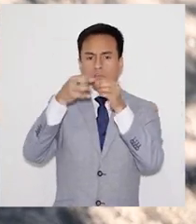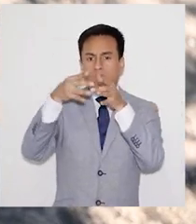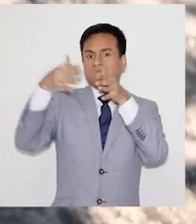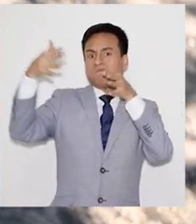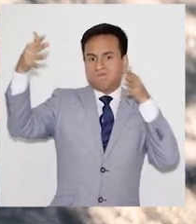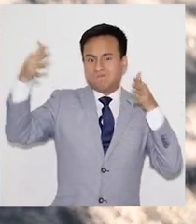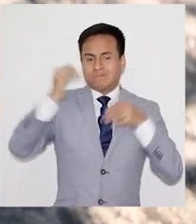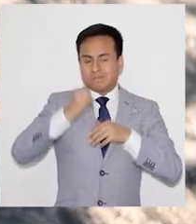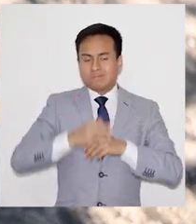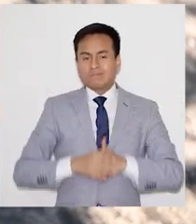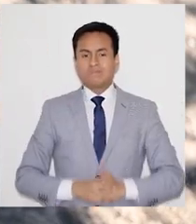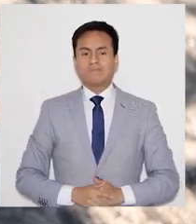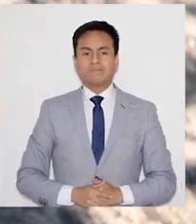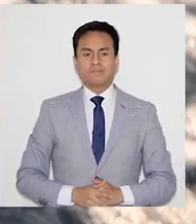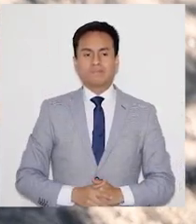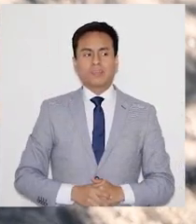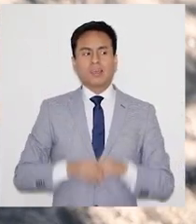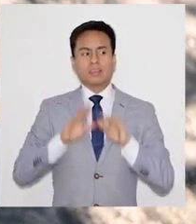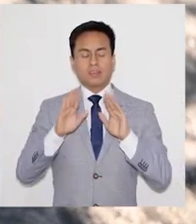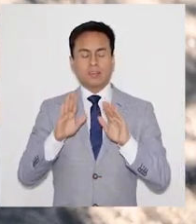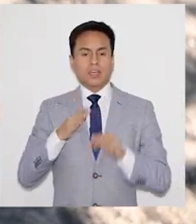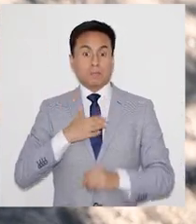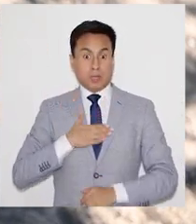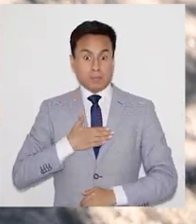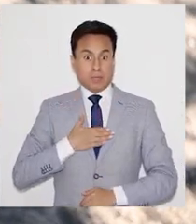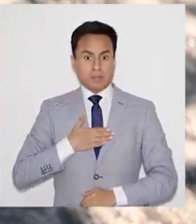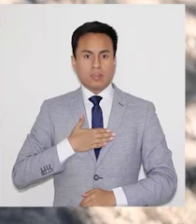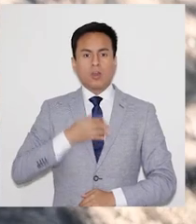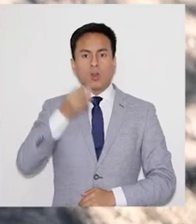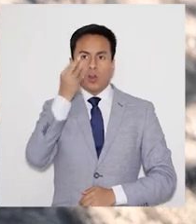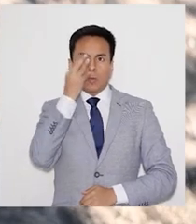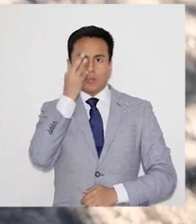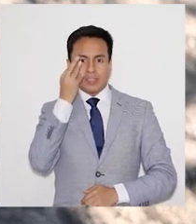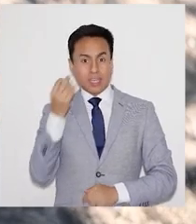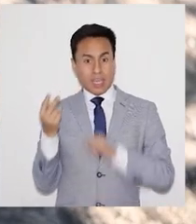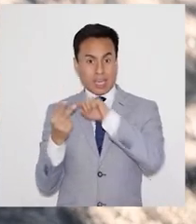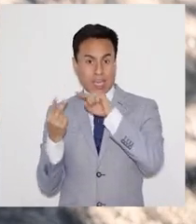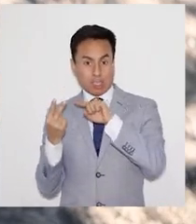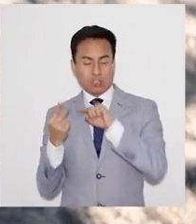expansión, ¿sí? Así que para mí las observaciones de